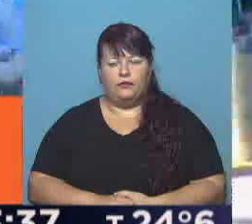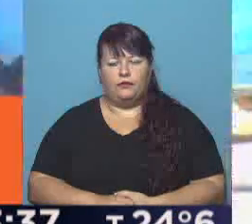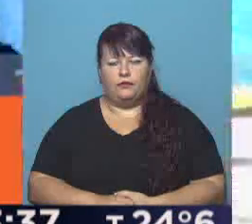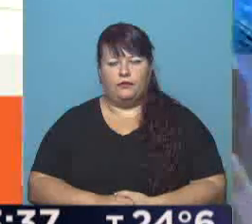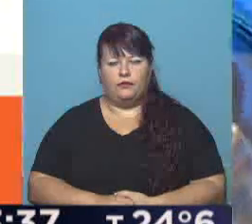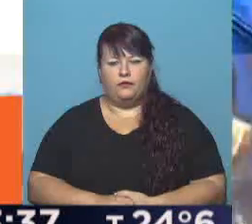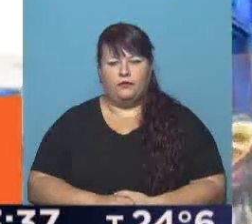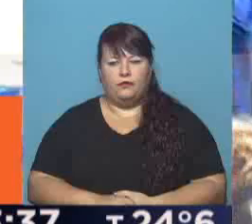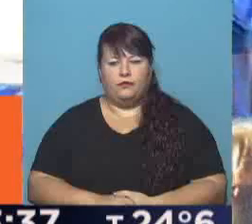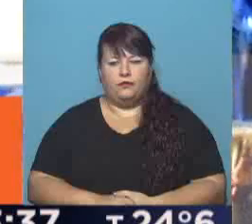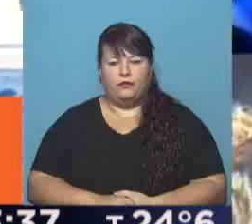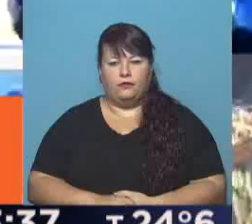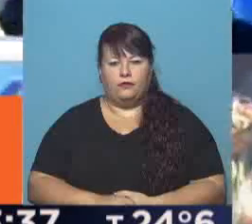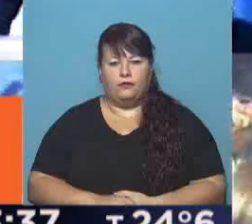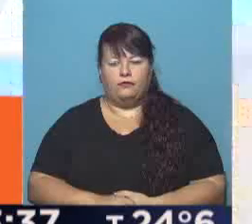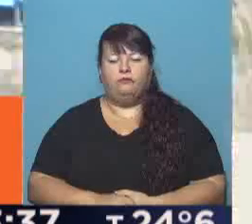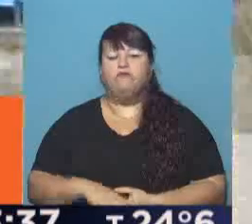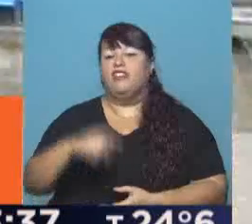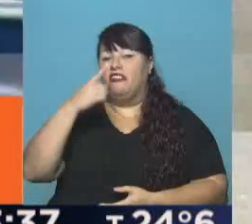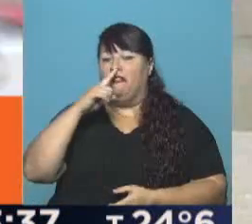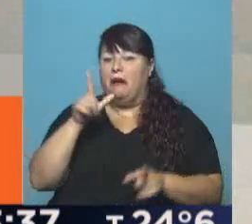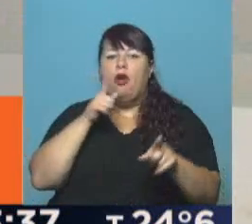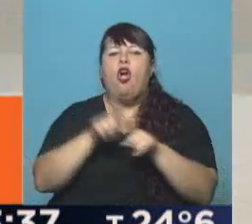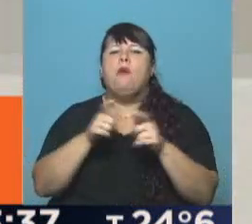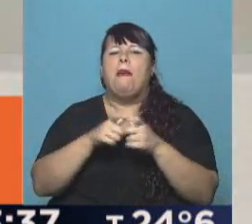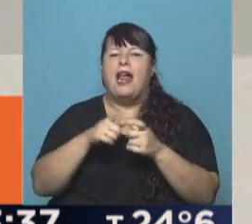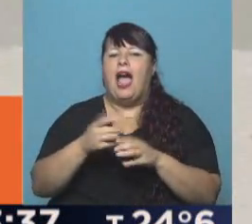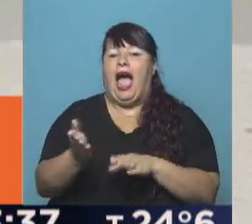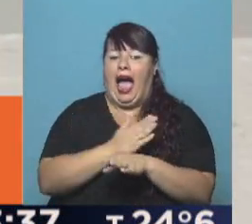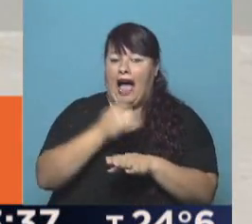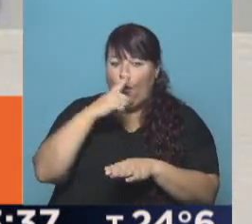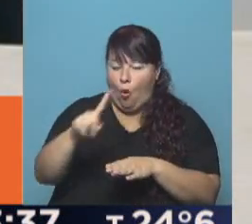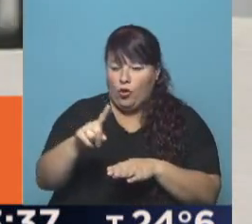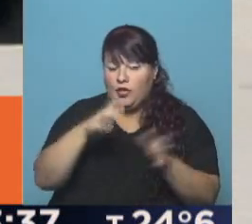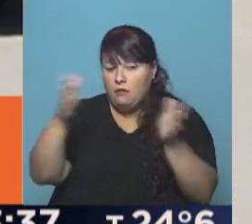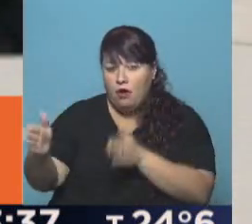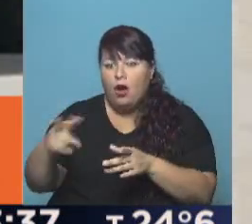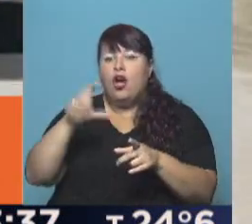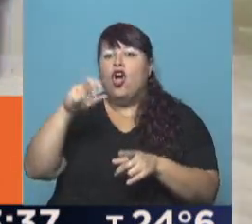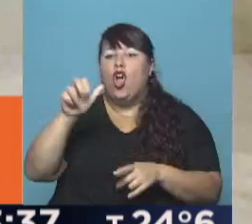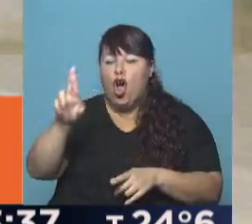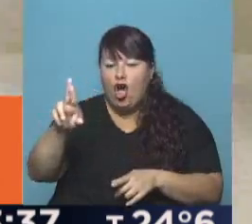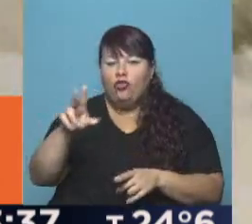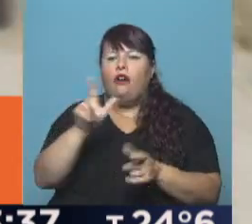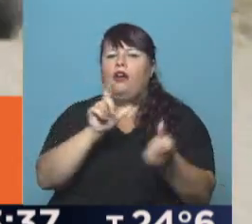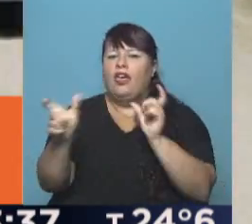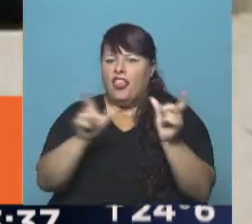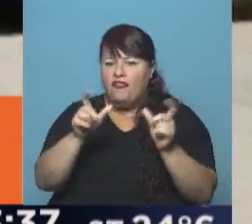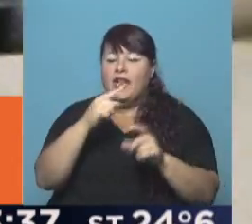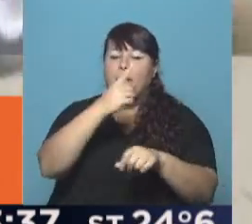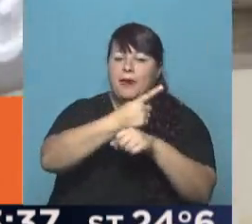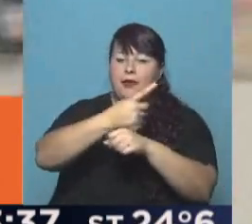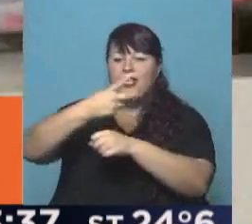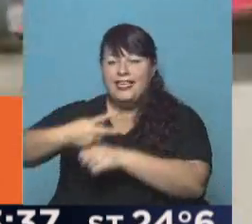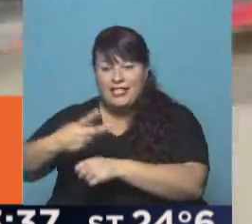ah fue un final de peligro antes del último power stage en el cóndor las diferencias entre el